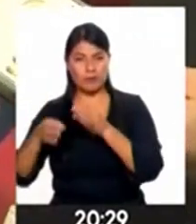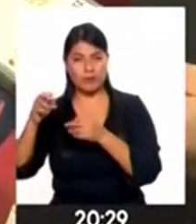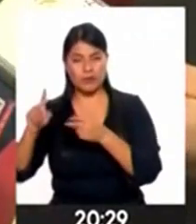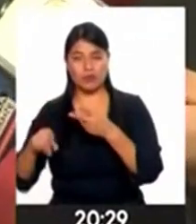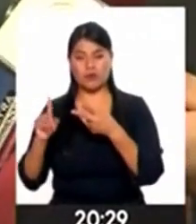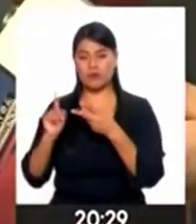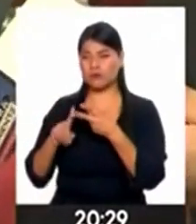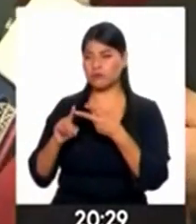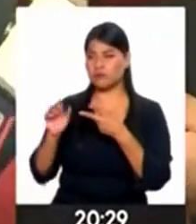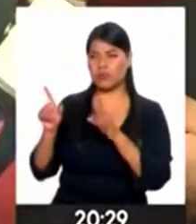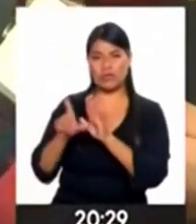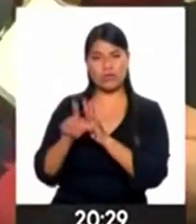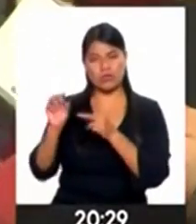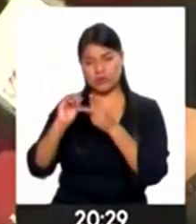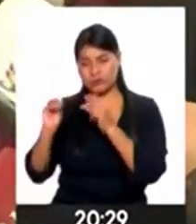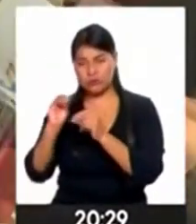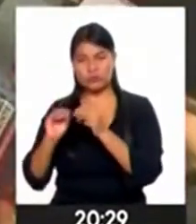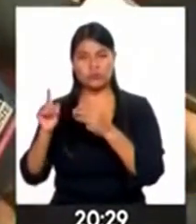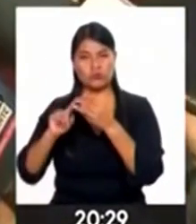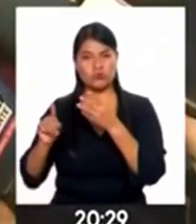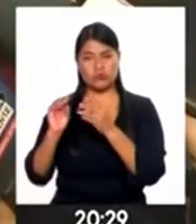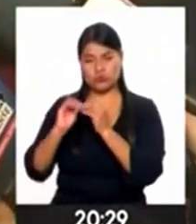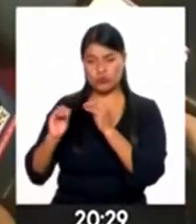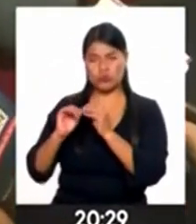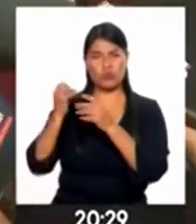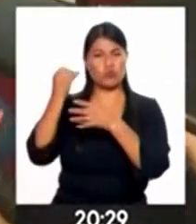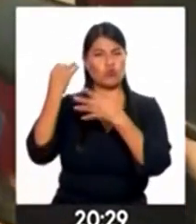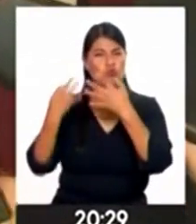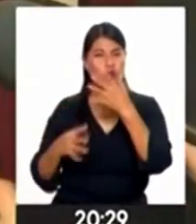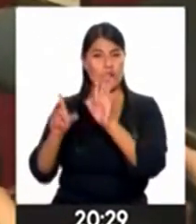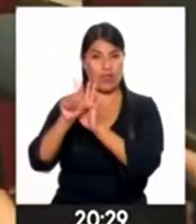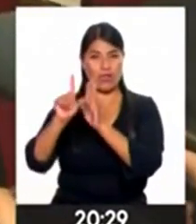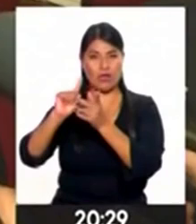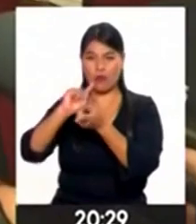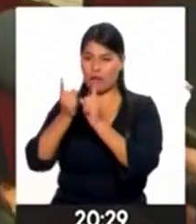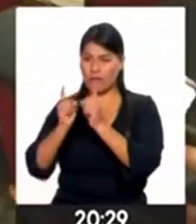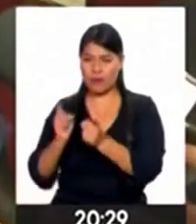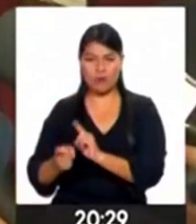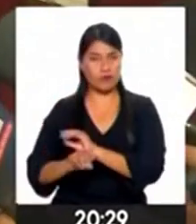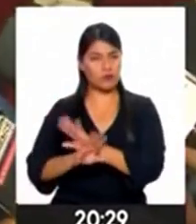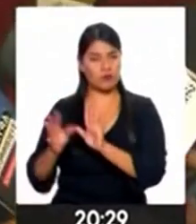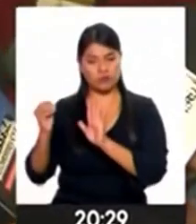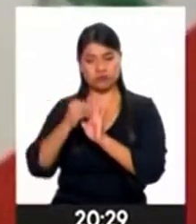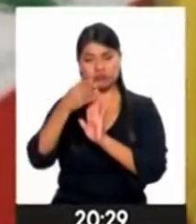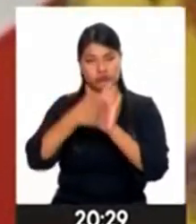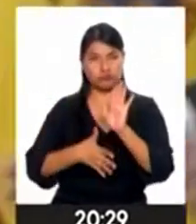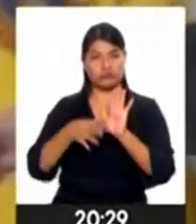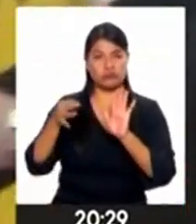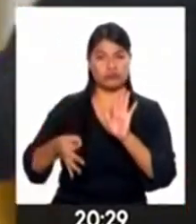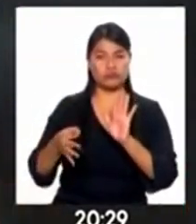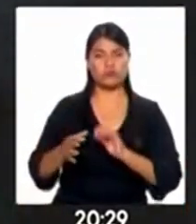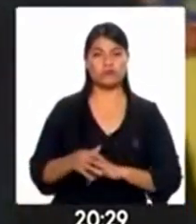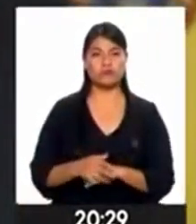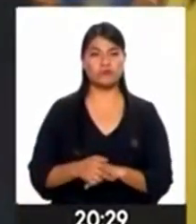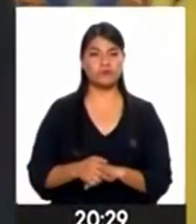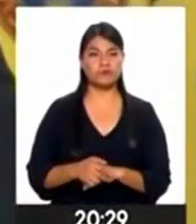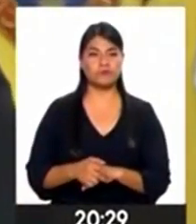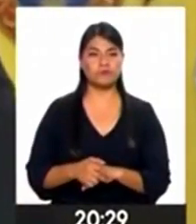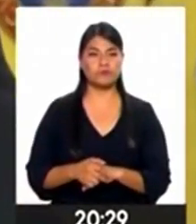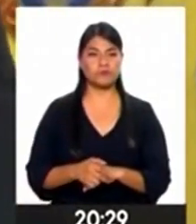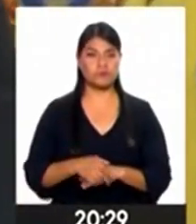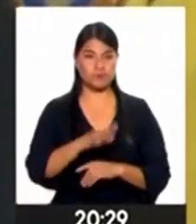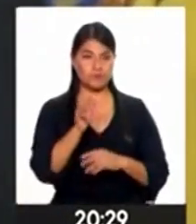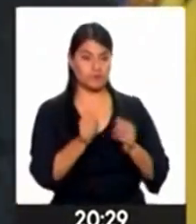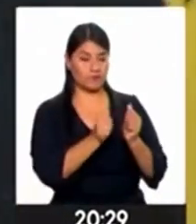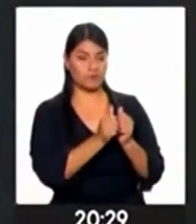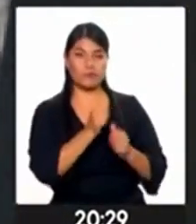modificaron una serie de leyes, la prescripción de pandillas, y el estado de excepción fue importante, muy, muy importante. Junto a su colega Andrés